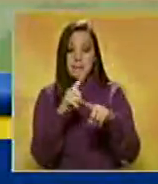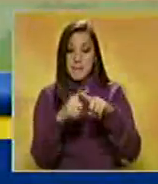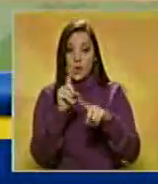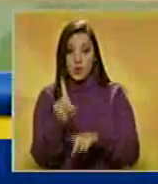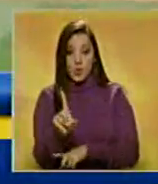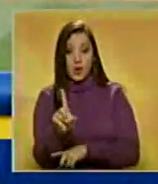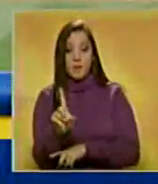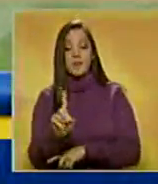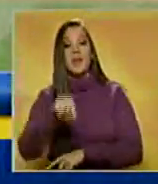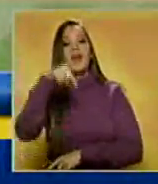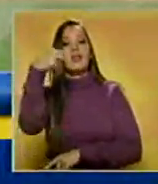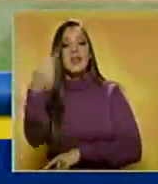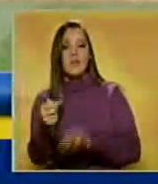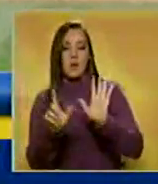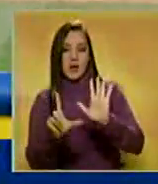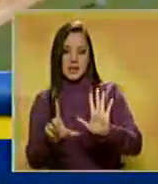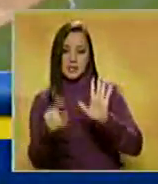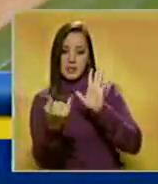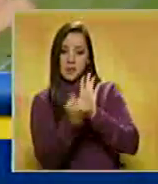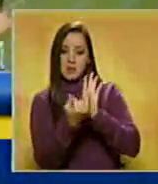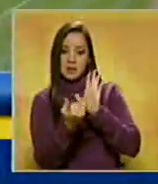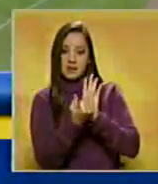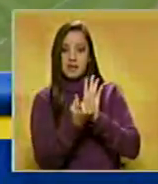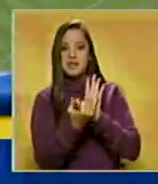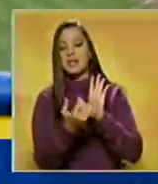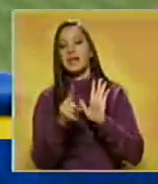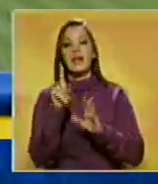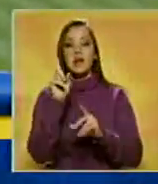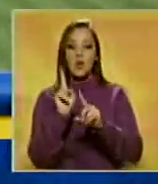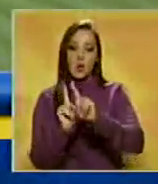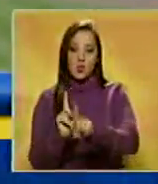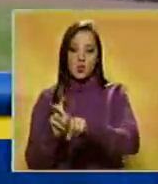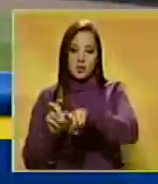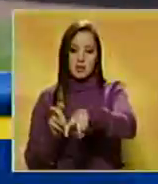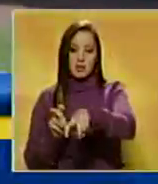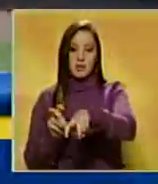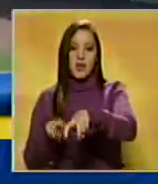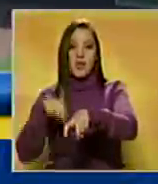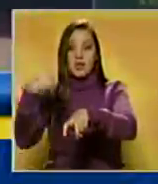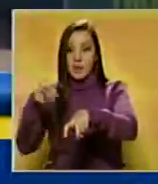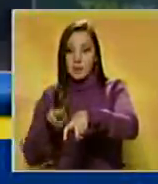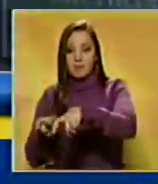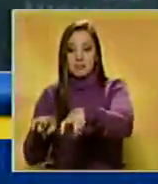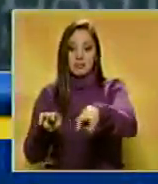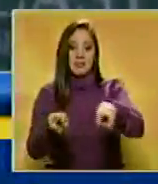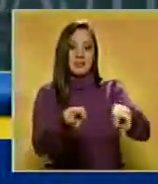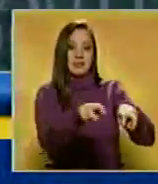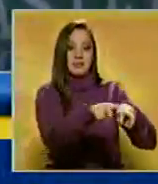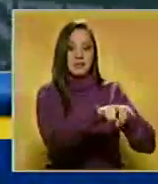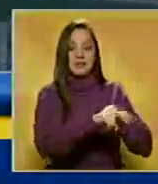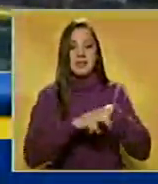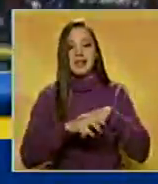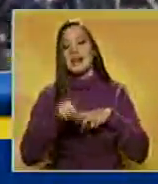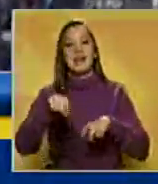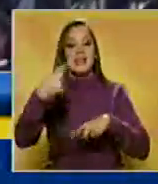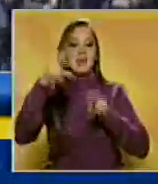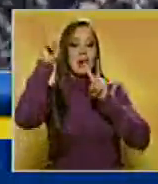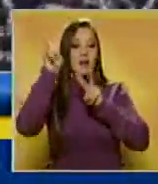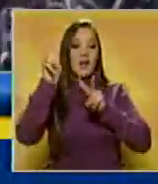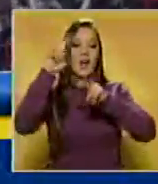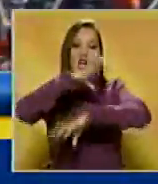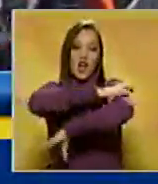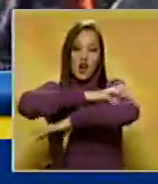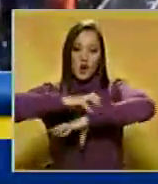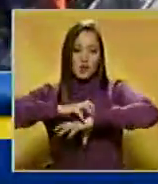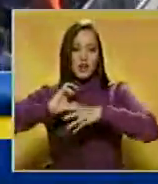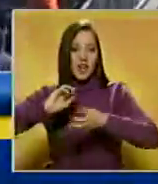Luego volvió a aparecer en el séptimo capítulo, también con una incirculación, pero esta vez se la sacó por la banda contraria para sentenciar la victoria de los Tigres de